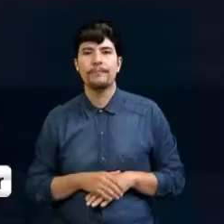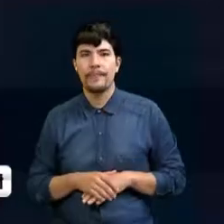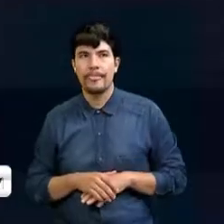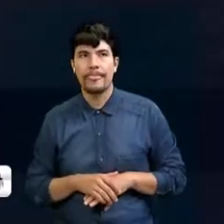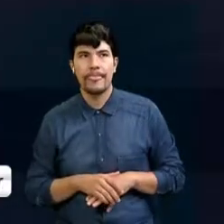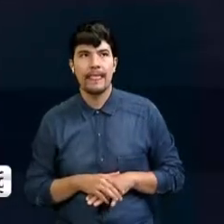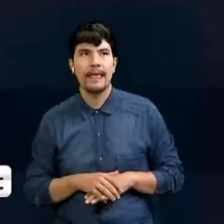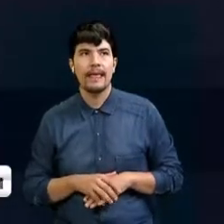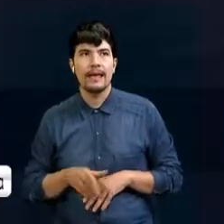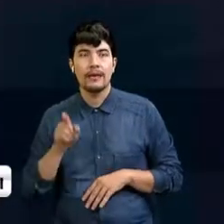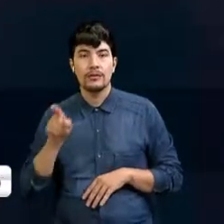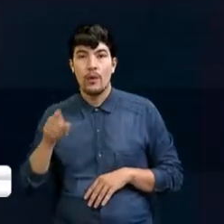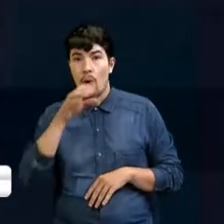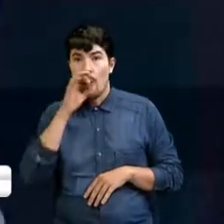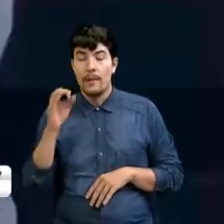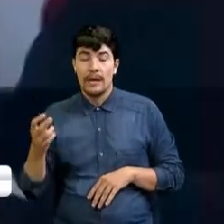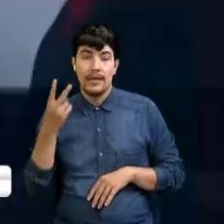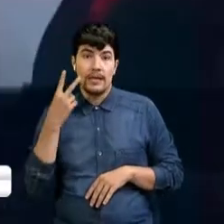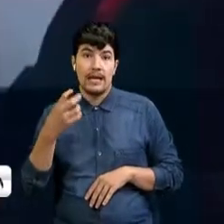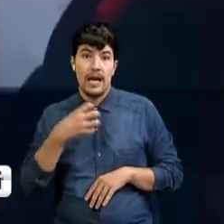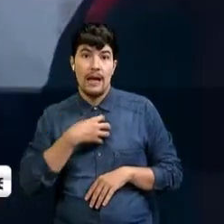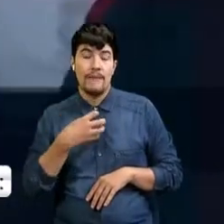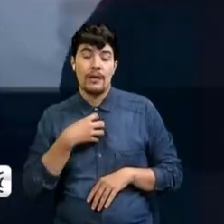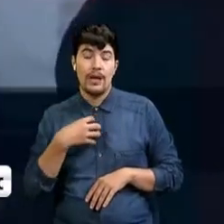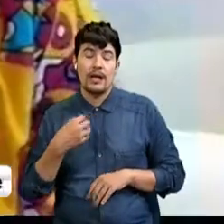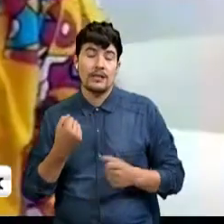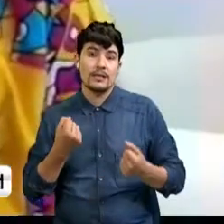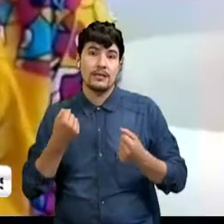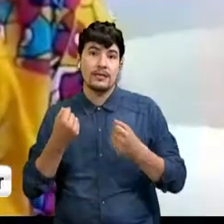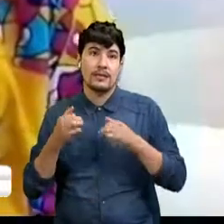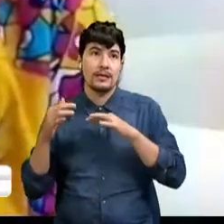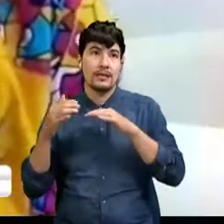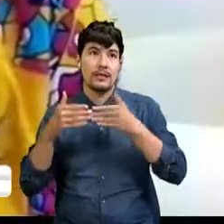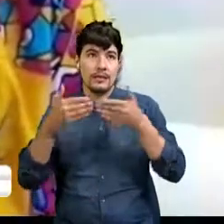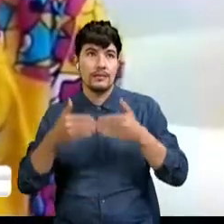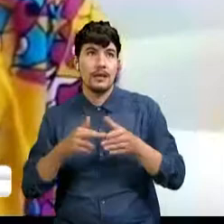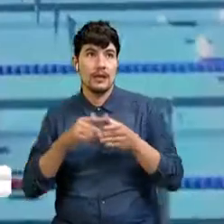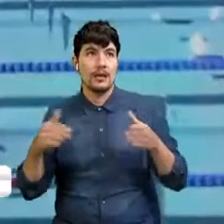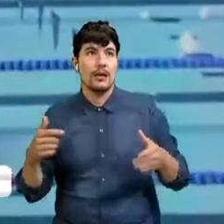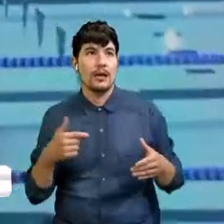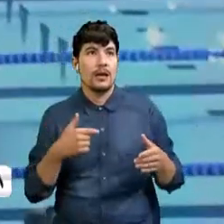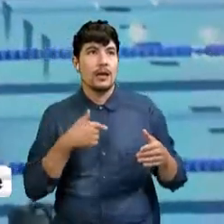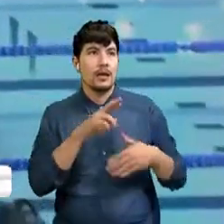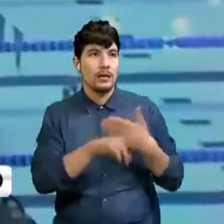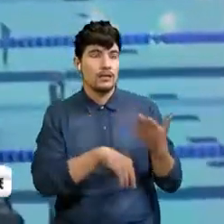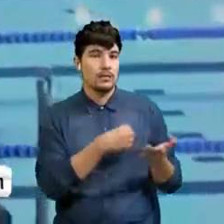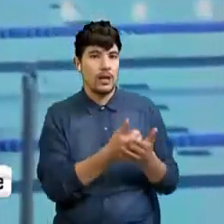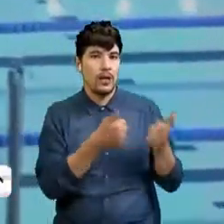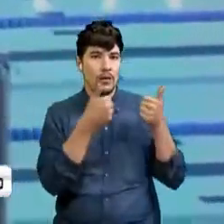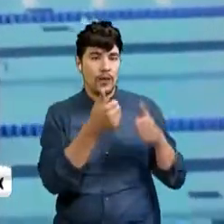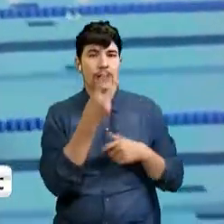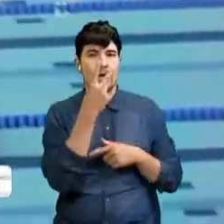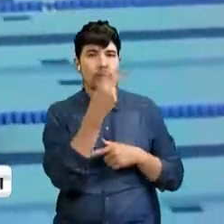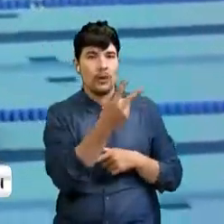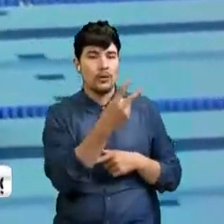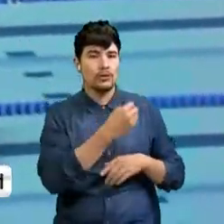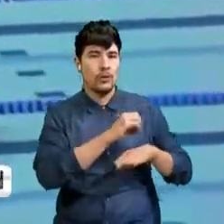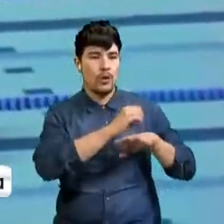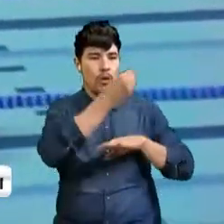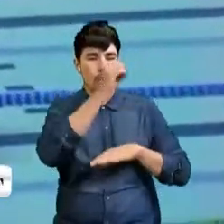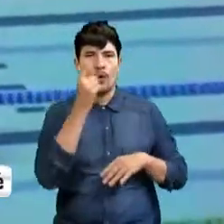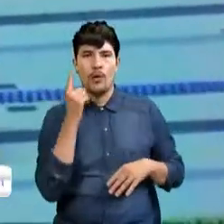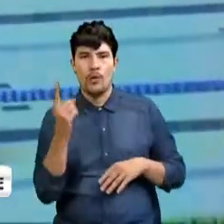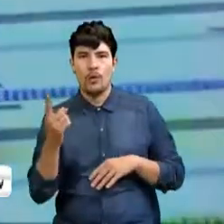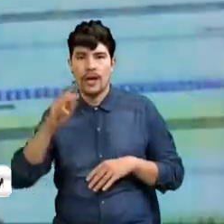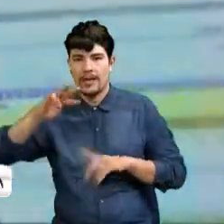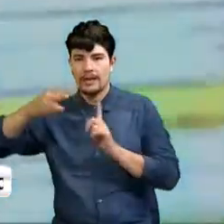ganó medalla de oro, ya suma dos en el Campeonato Mundial de Natación Paralímpica. Bueno, pues el balance ha sido dos medallas de oro y una medalla de bronce.